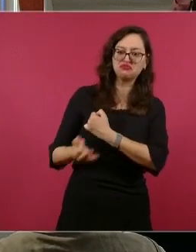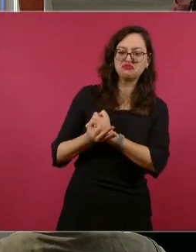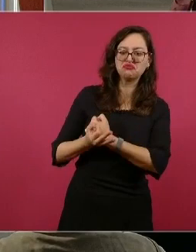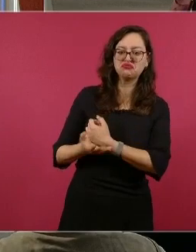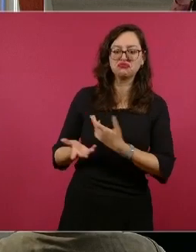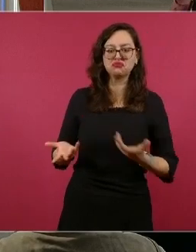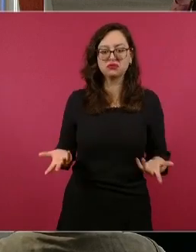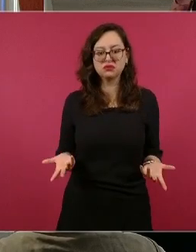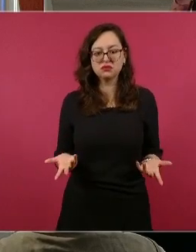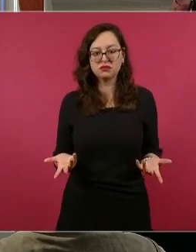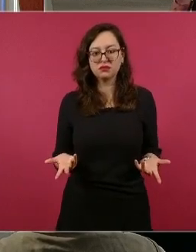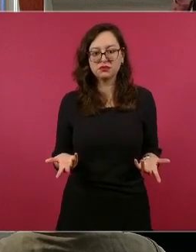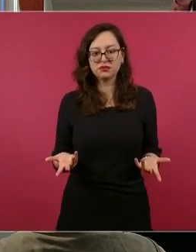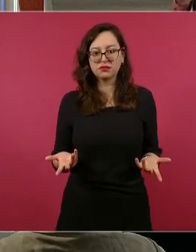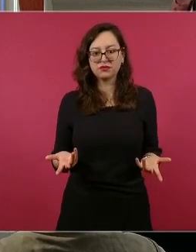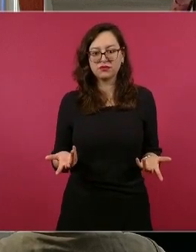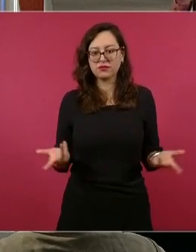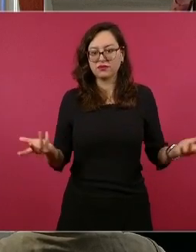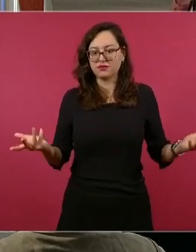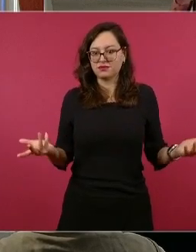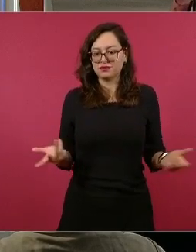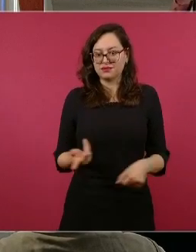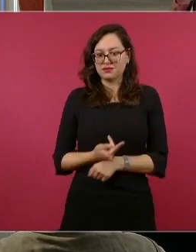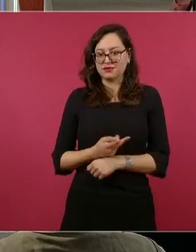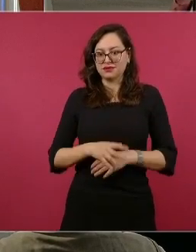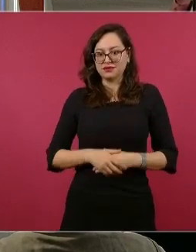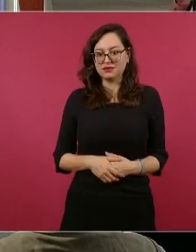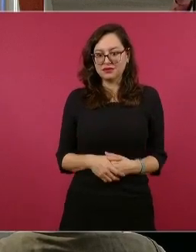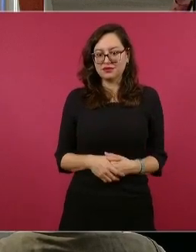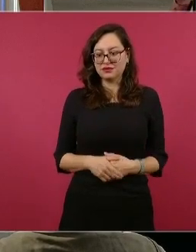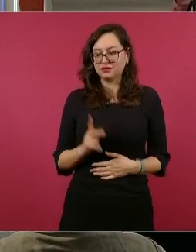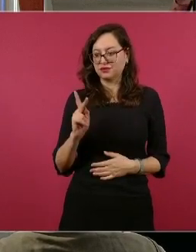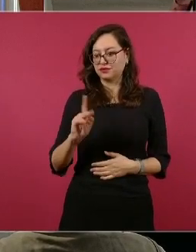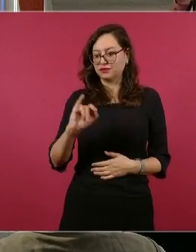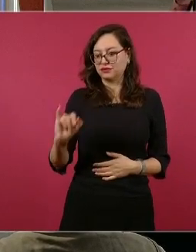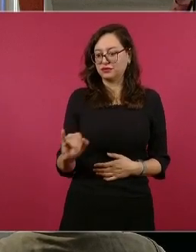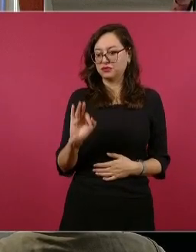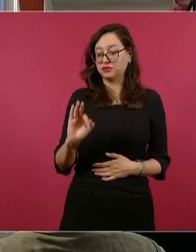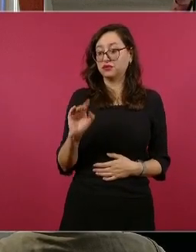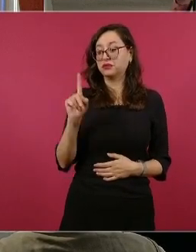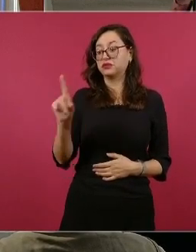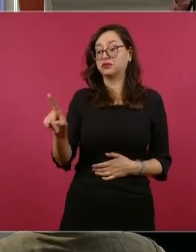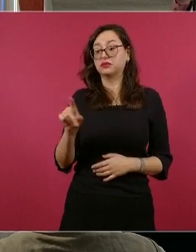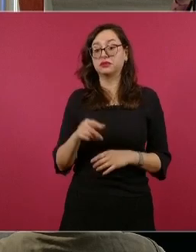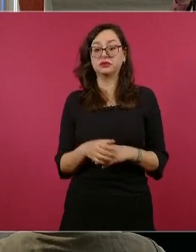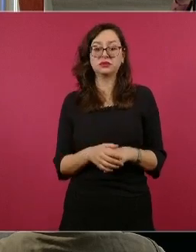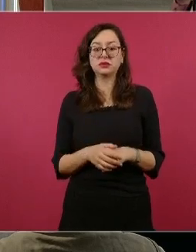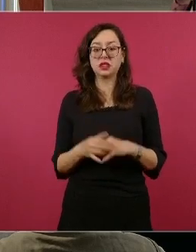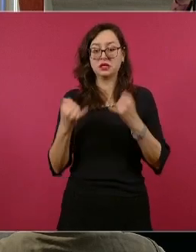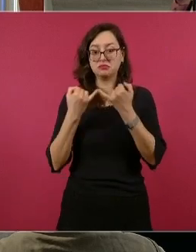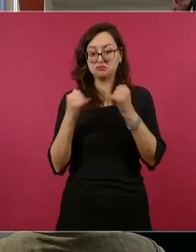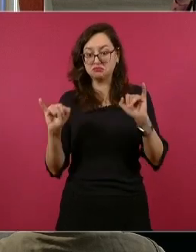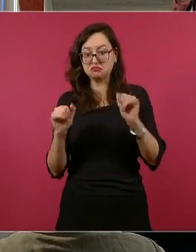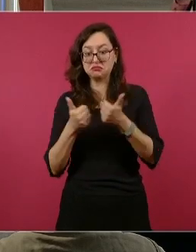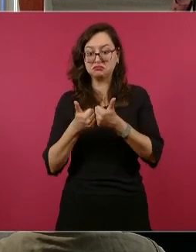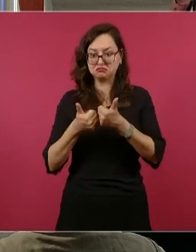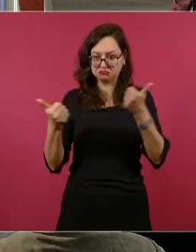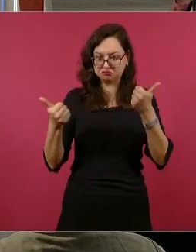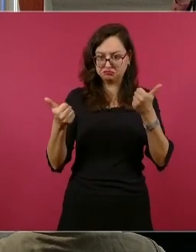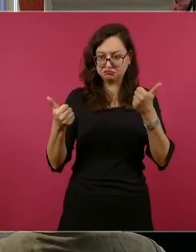porque se supone que es un poder autónomo, independiente, pero en los hechos